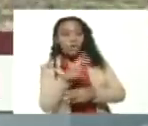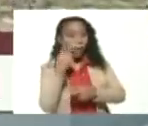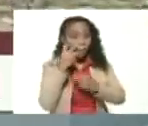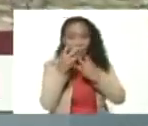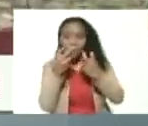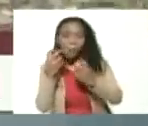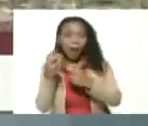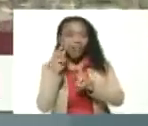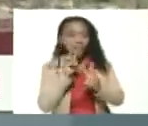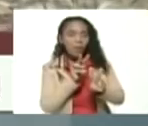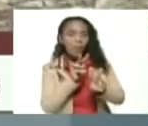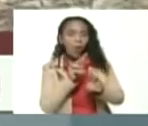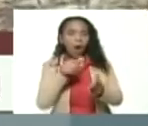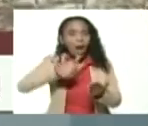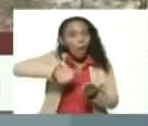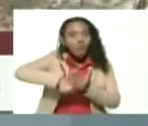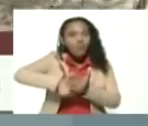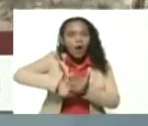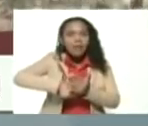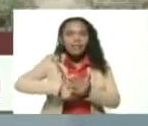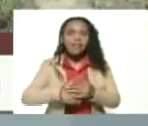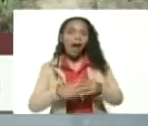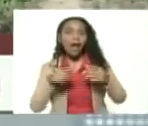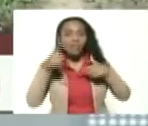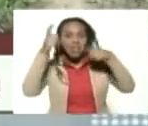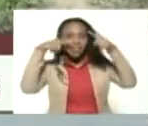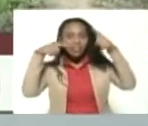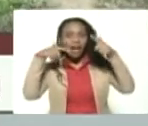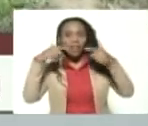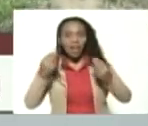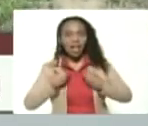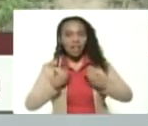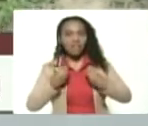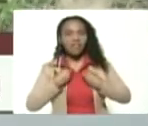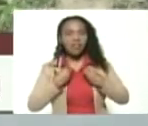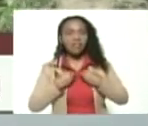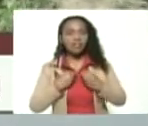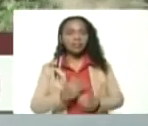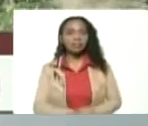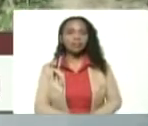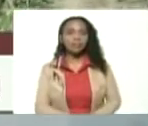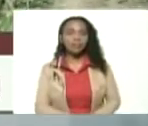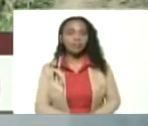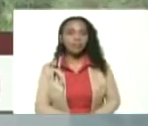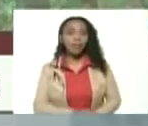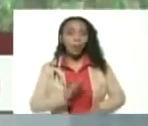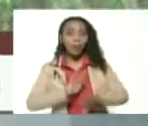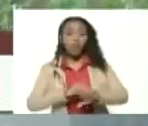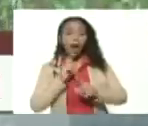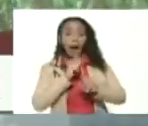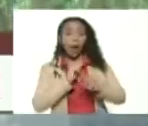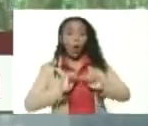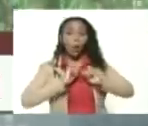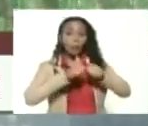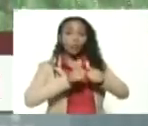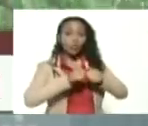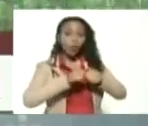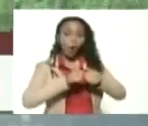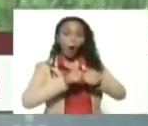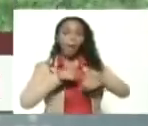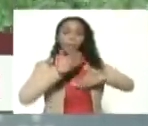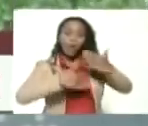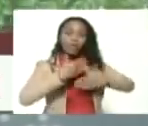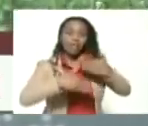de Chávez. Está la huella viva del comandante Hugo Chávez. porque él comenzó el proceso de recuperación de